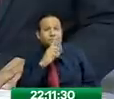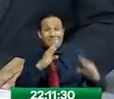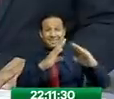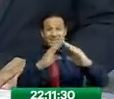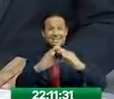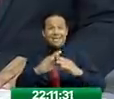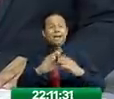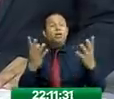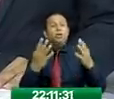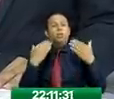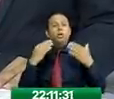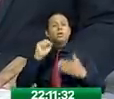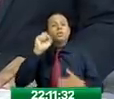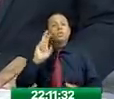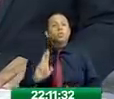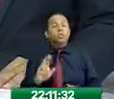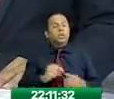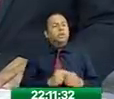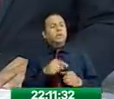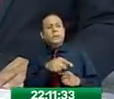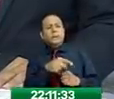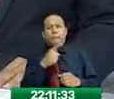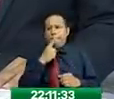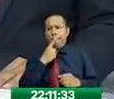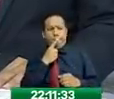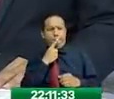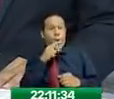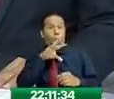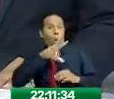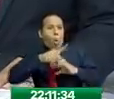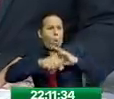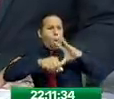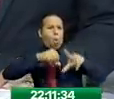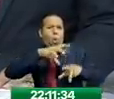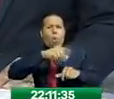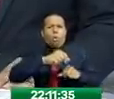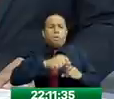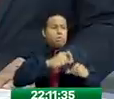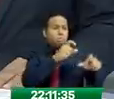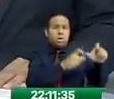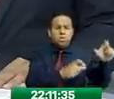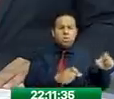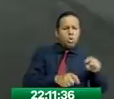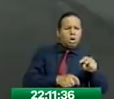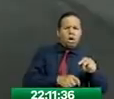de Guayaquil. Los vecinos del perjudicado piden la captura inmediata de los antisociales.